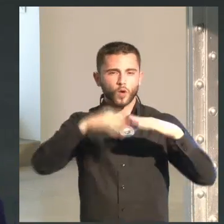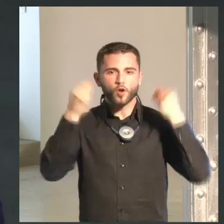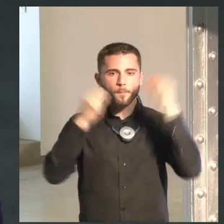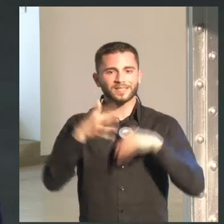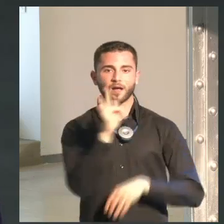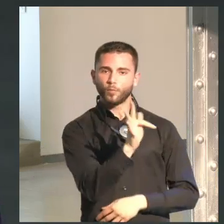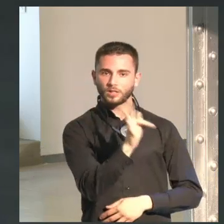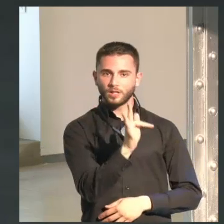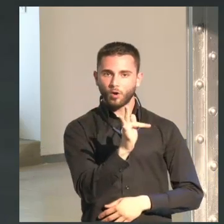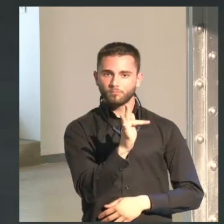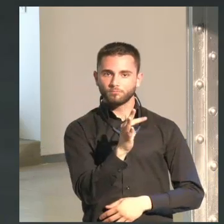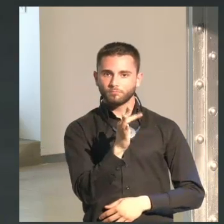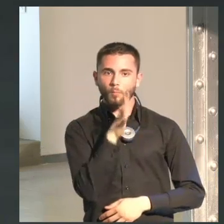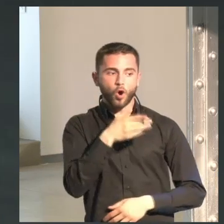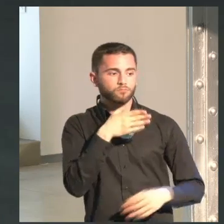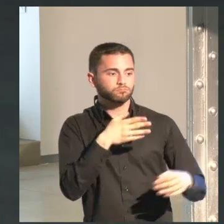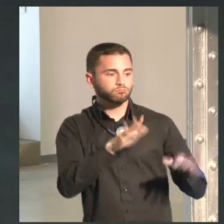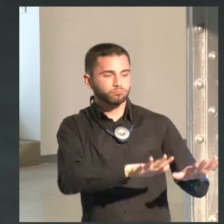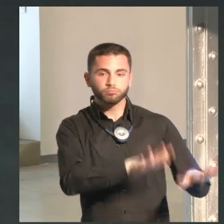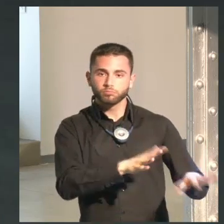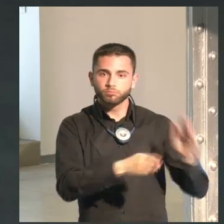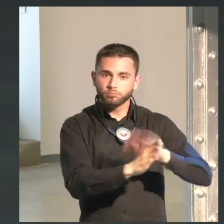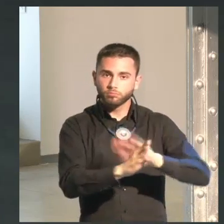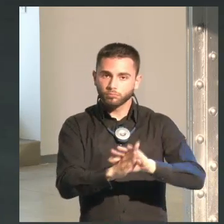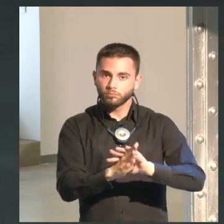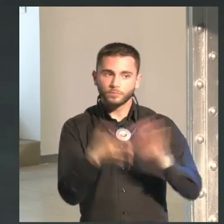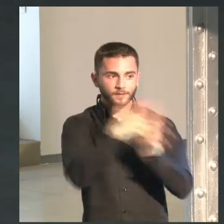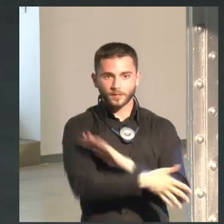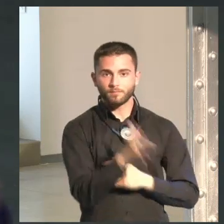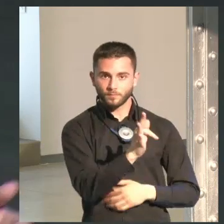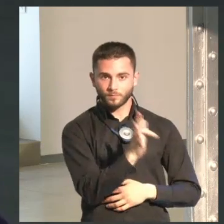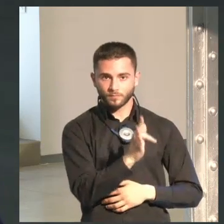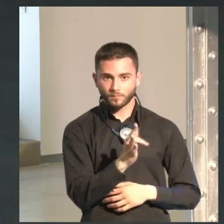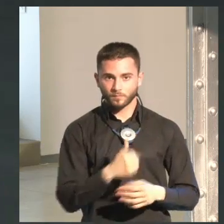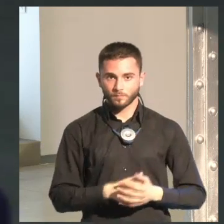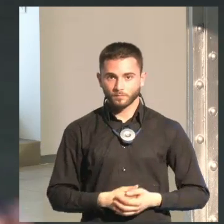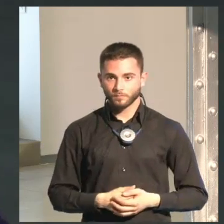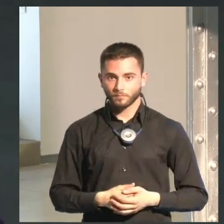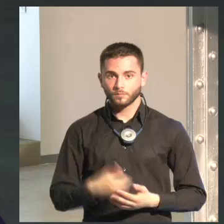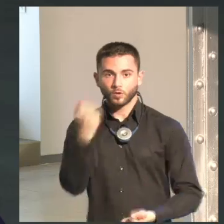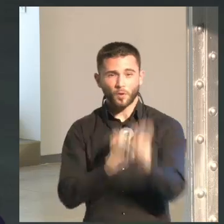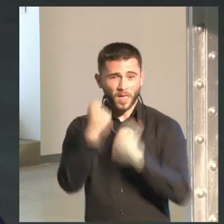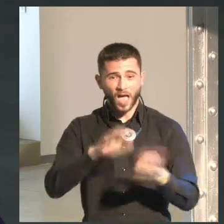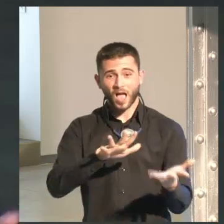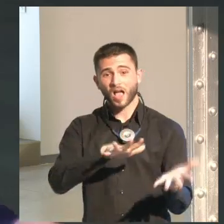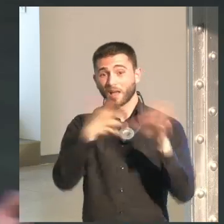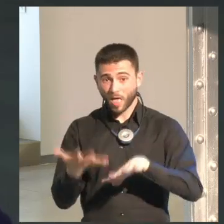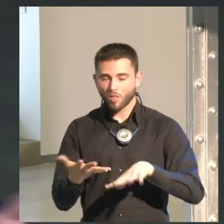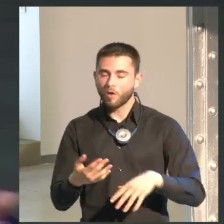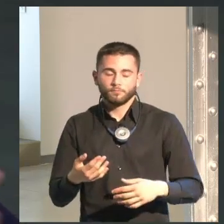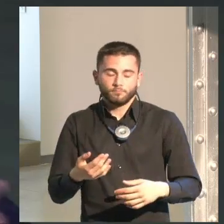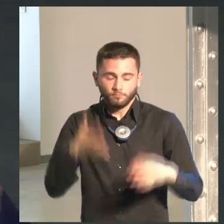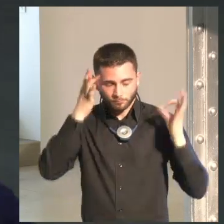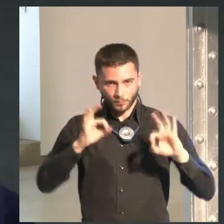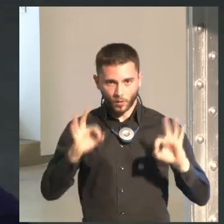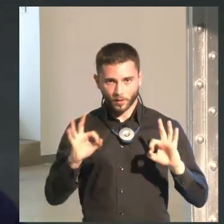están. ¿Es el camino a seguir? No lo sé. ¿Está cambiando la economía? ¿Afecta a otras economías? Por supuesto. Pero